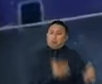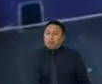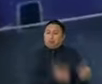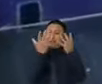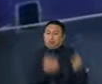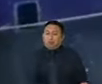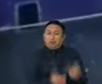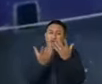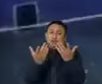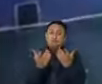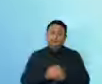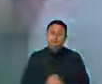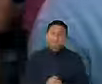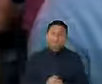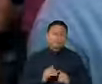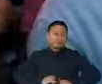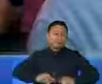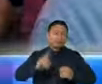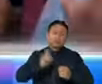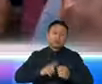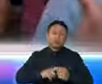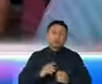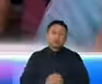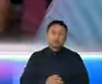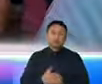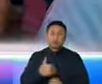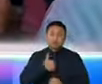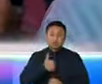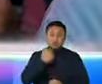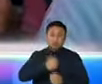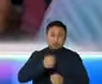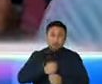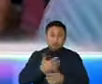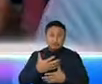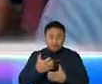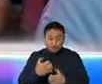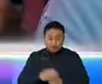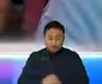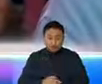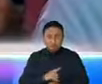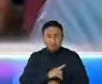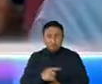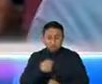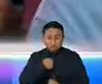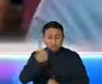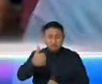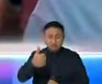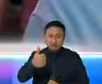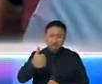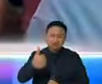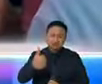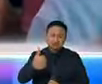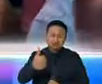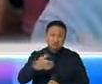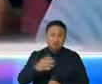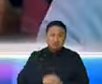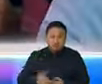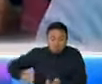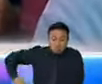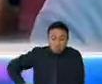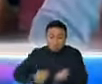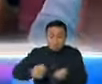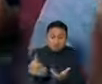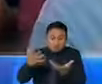en Quito. Trabajamos no porque nosotros queremos, trabajamos mediocremente, no tenemos palas, no